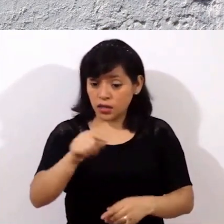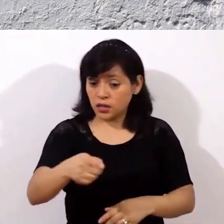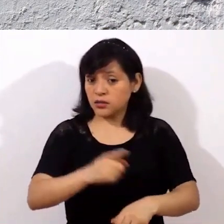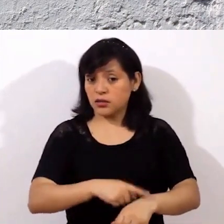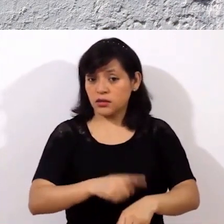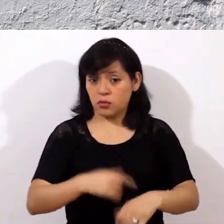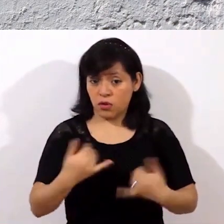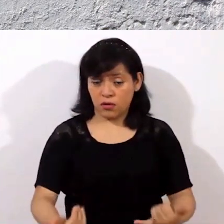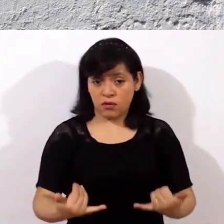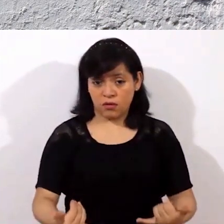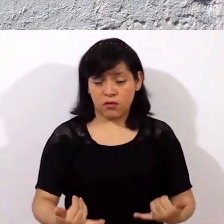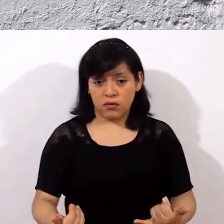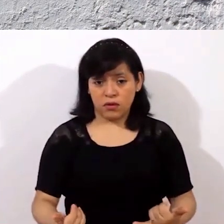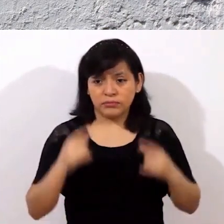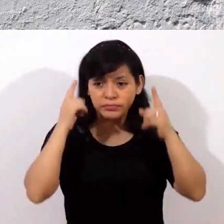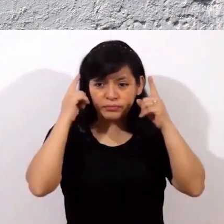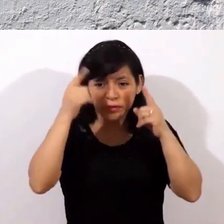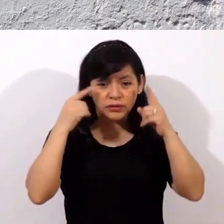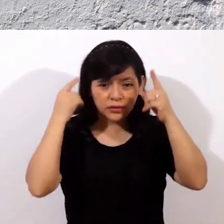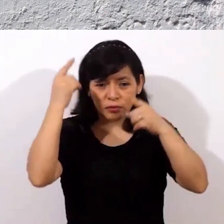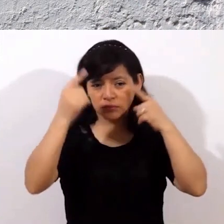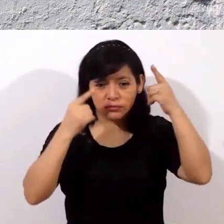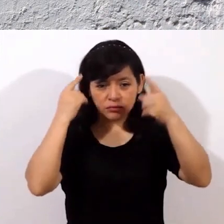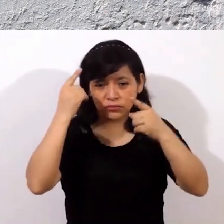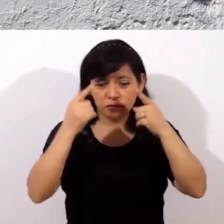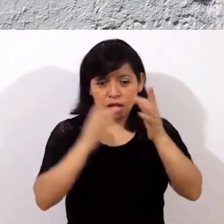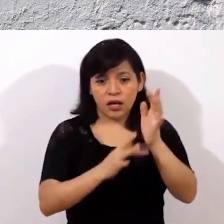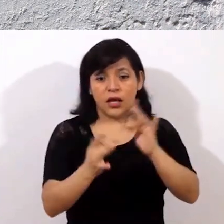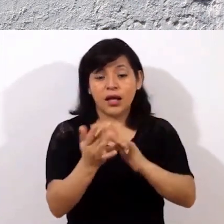pensemos en algo. O la Biblia